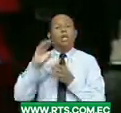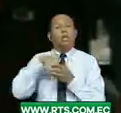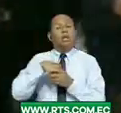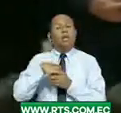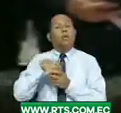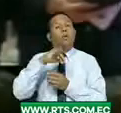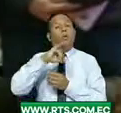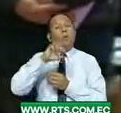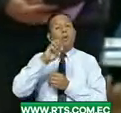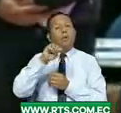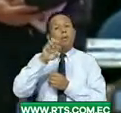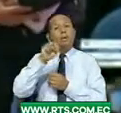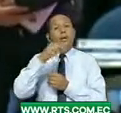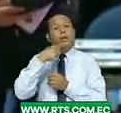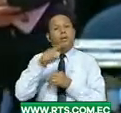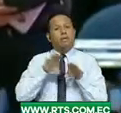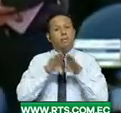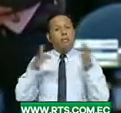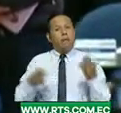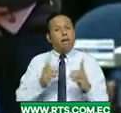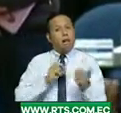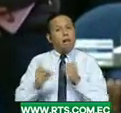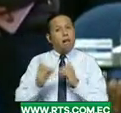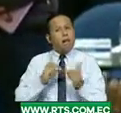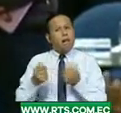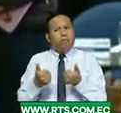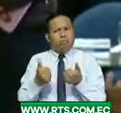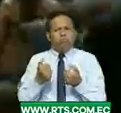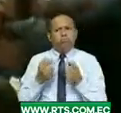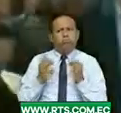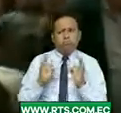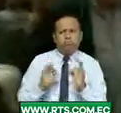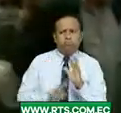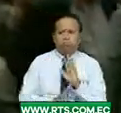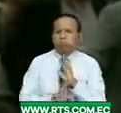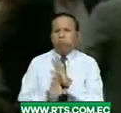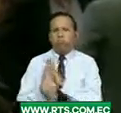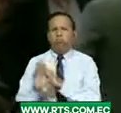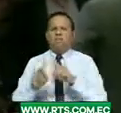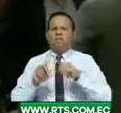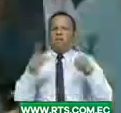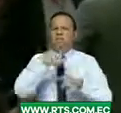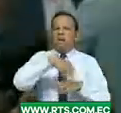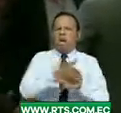más productivas que la violencia en las calles. Informó Javier Rosero.